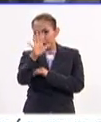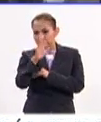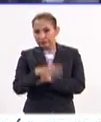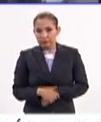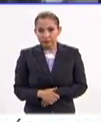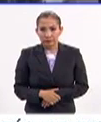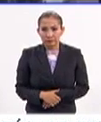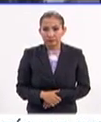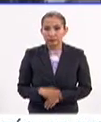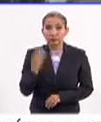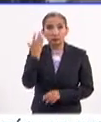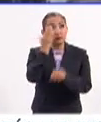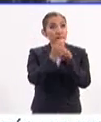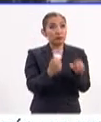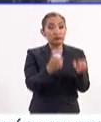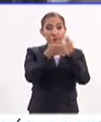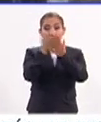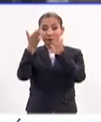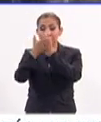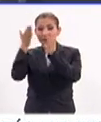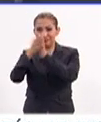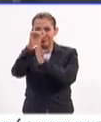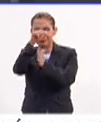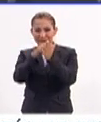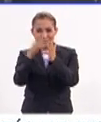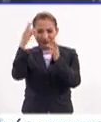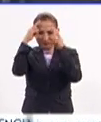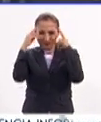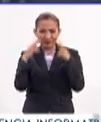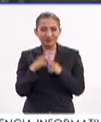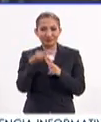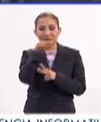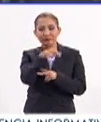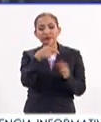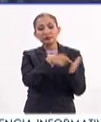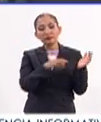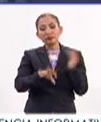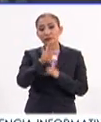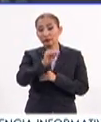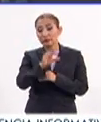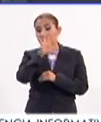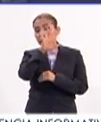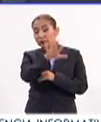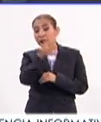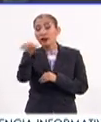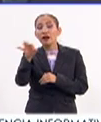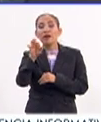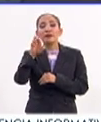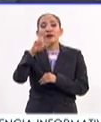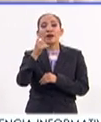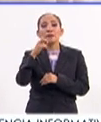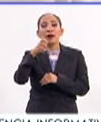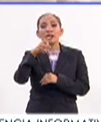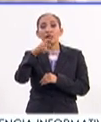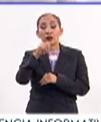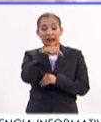1995. La construcción del santuario de Guadalupe terminó hacia 1795 gracias a Fray Mariano